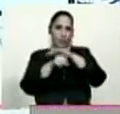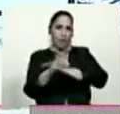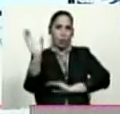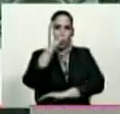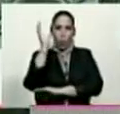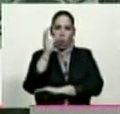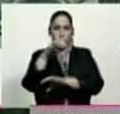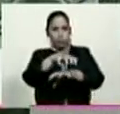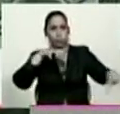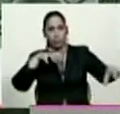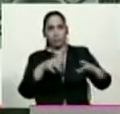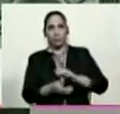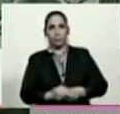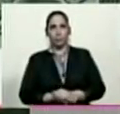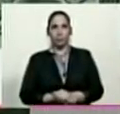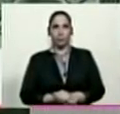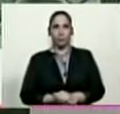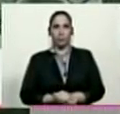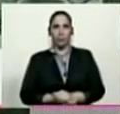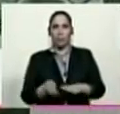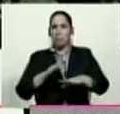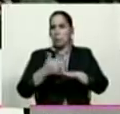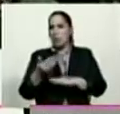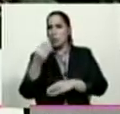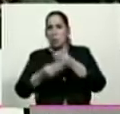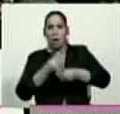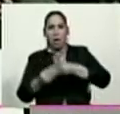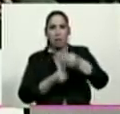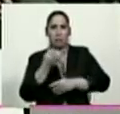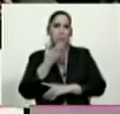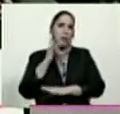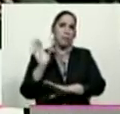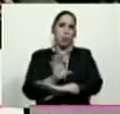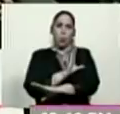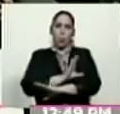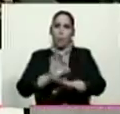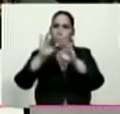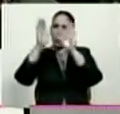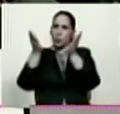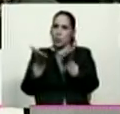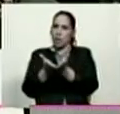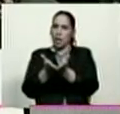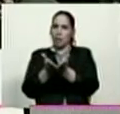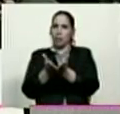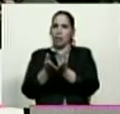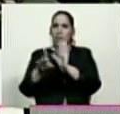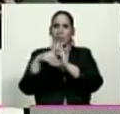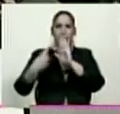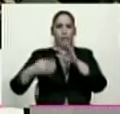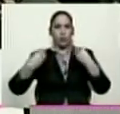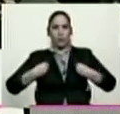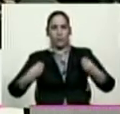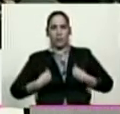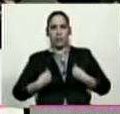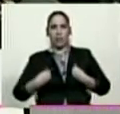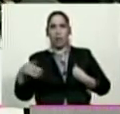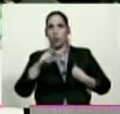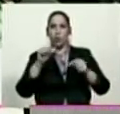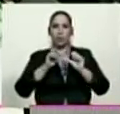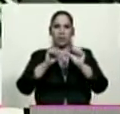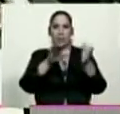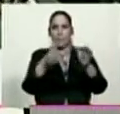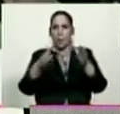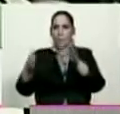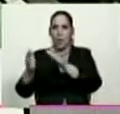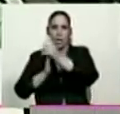millones. Porque no hacen un espectáculo mundial y una canción por el derecho a la vida, para que no sigan asesinando